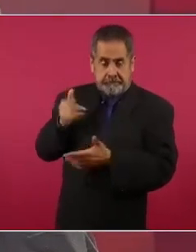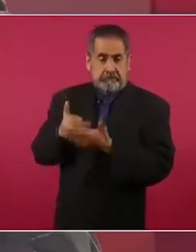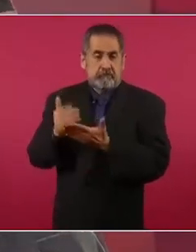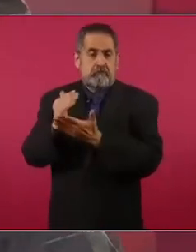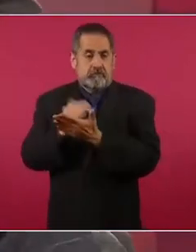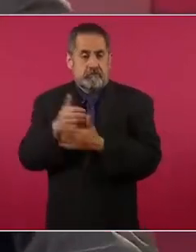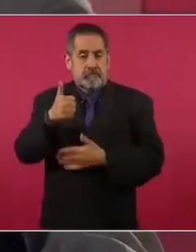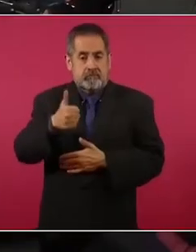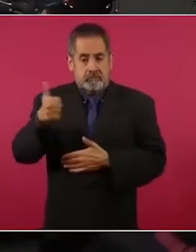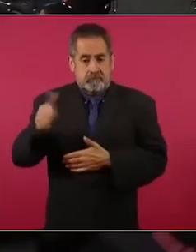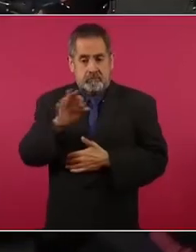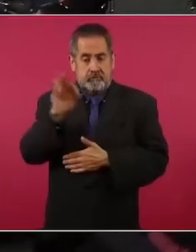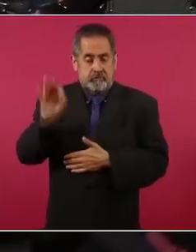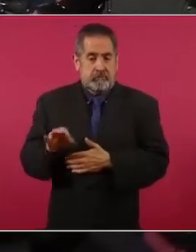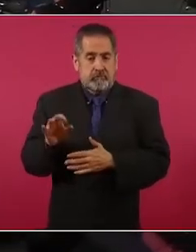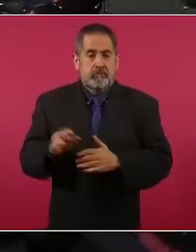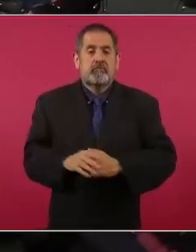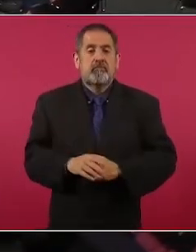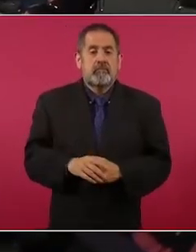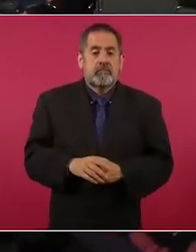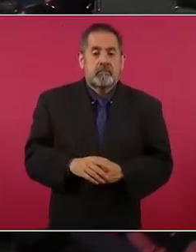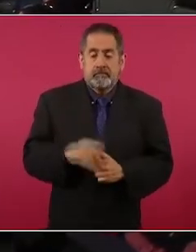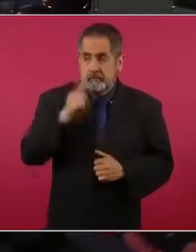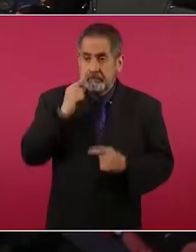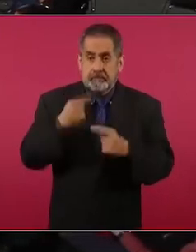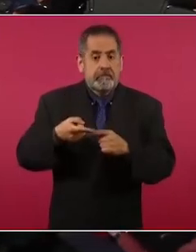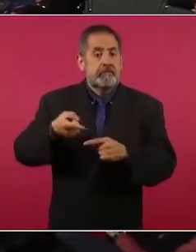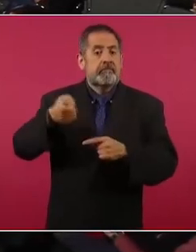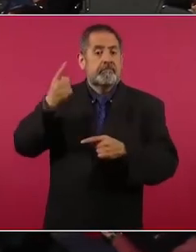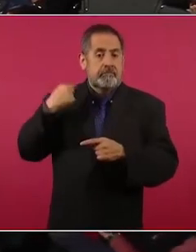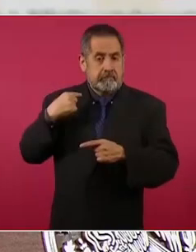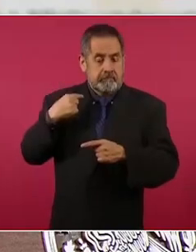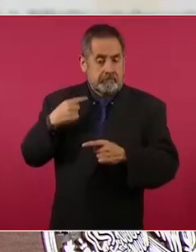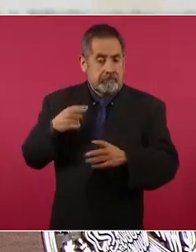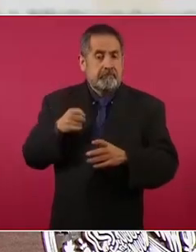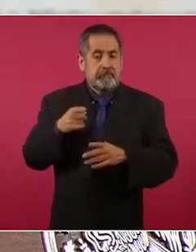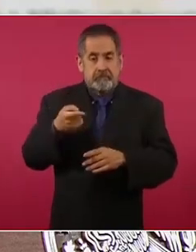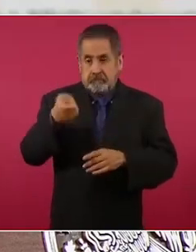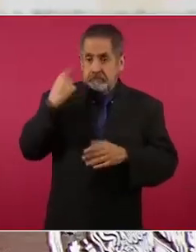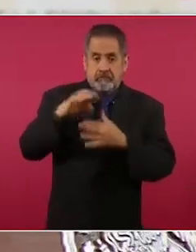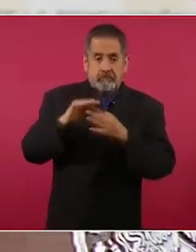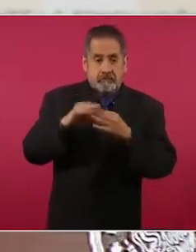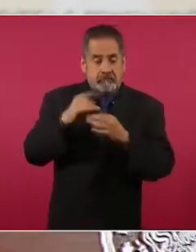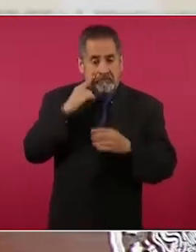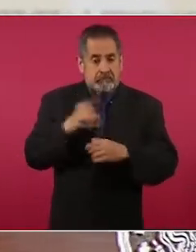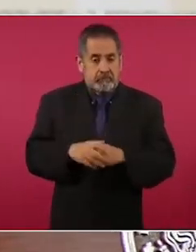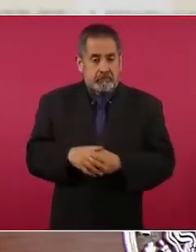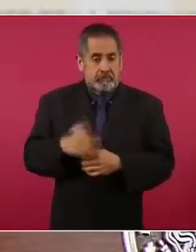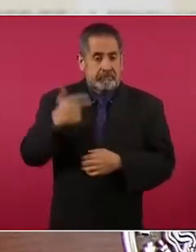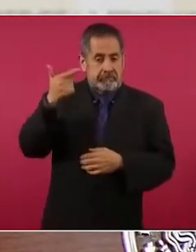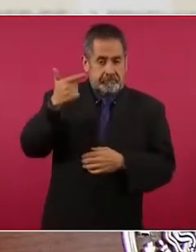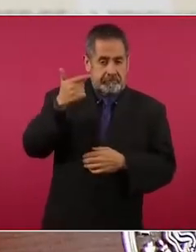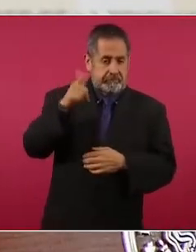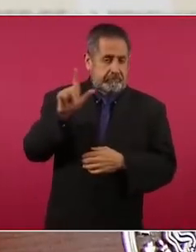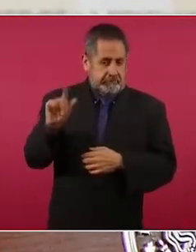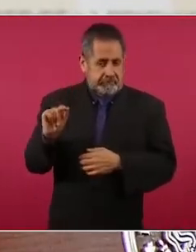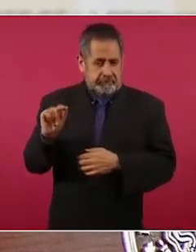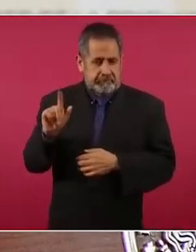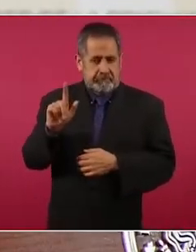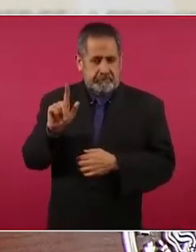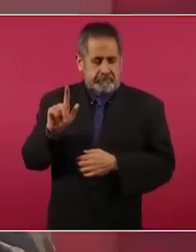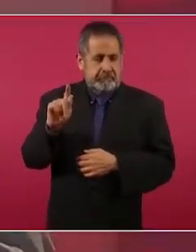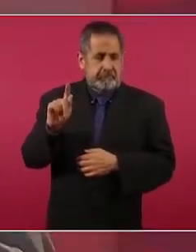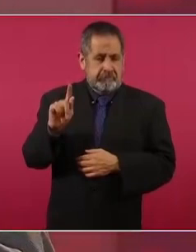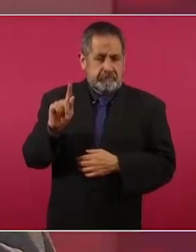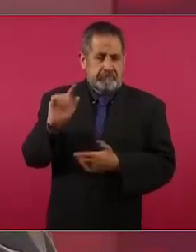No, pero en la pasada, antes de, o sea, 70 y